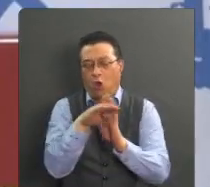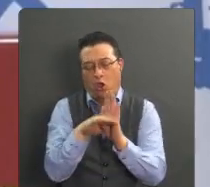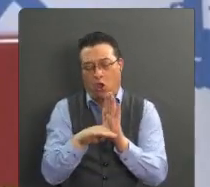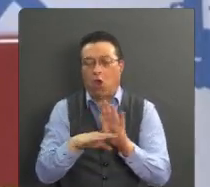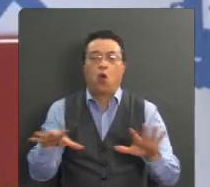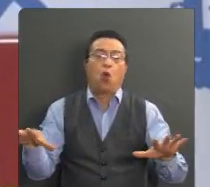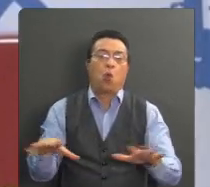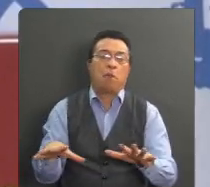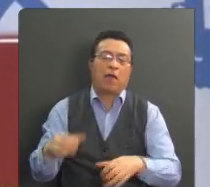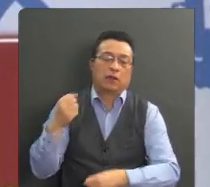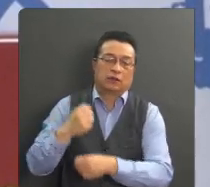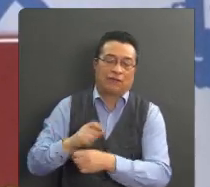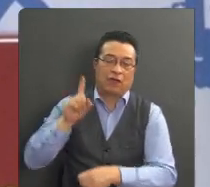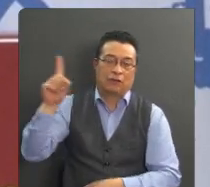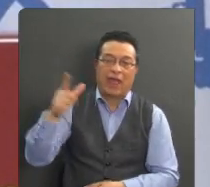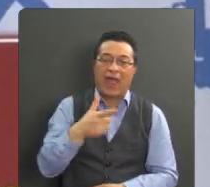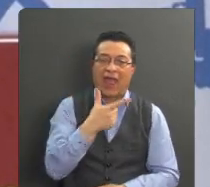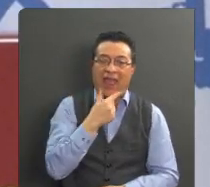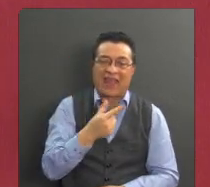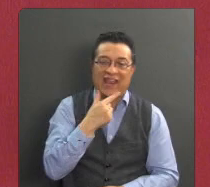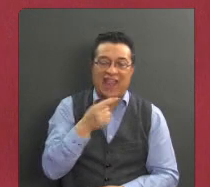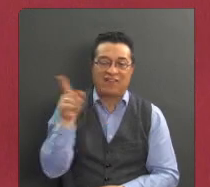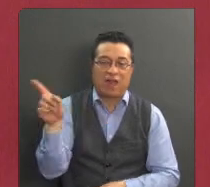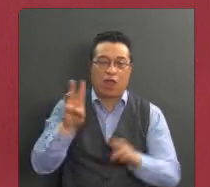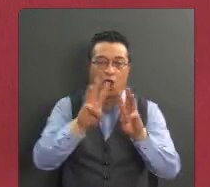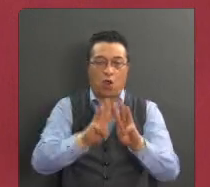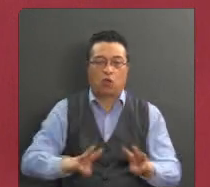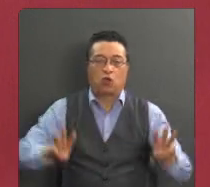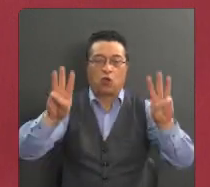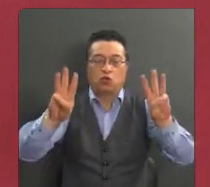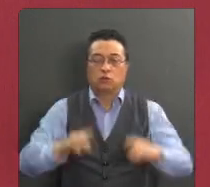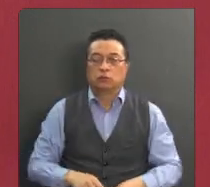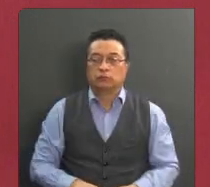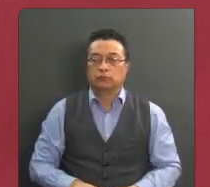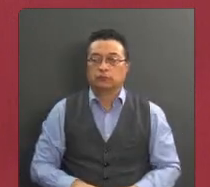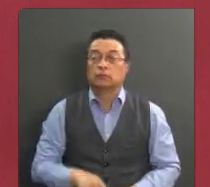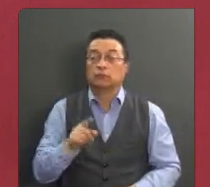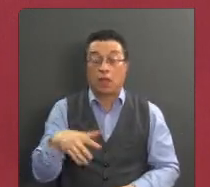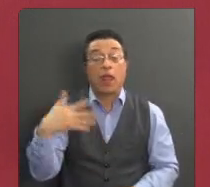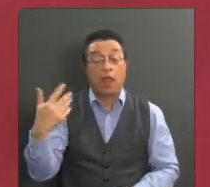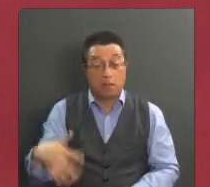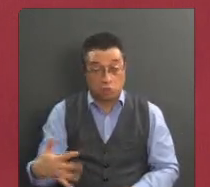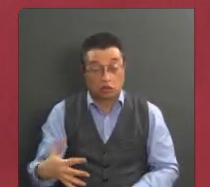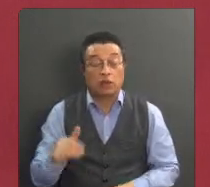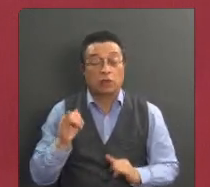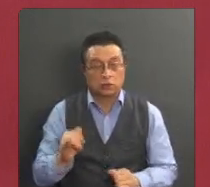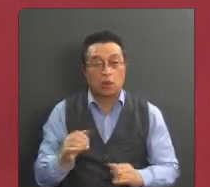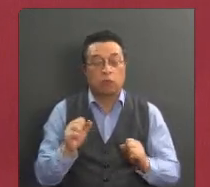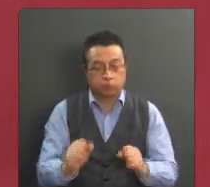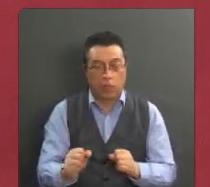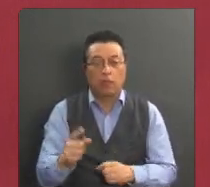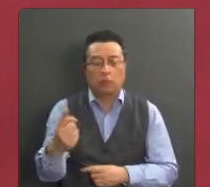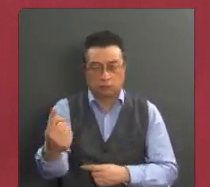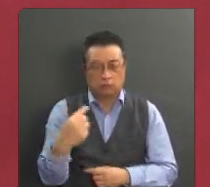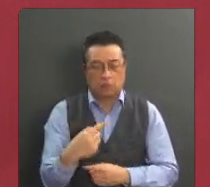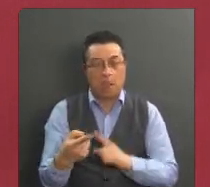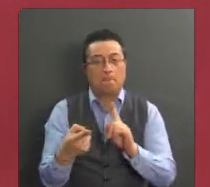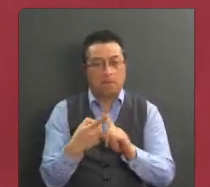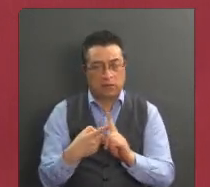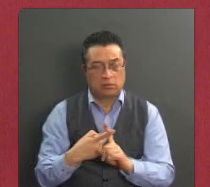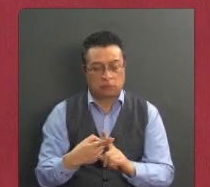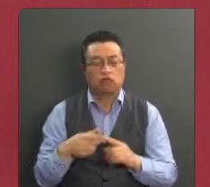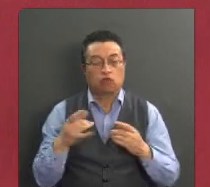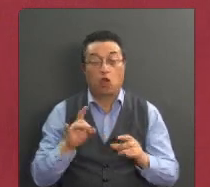a que aún está en Ginebra en su cargo en Naciones Unidas. Sería importante que en algún momento pudiéramos contar con su participación no solo en lo